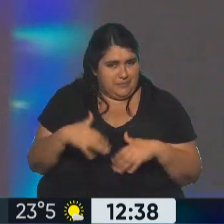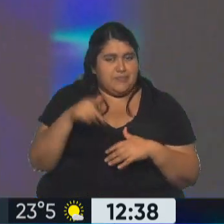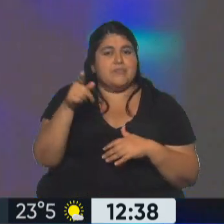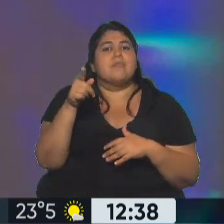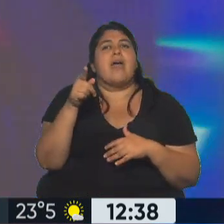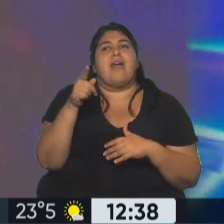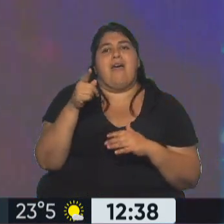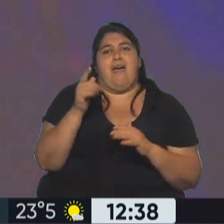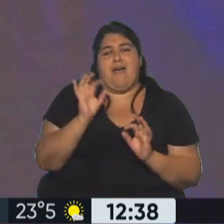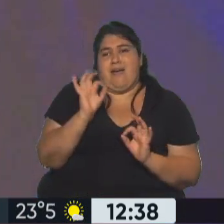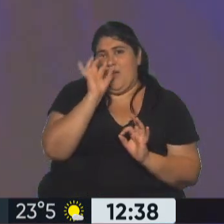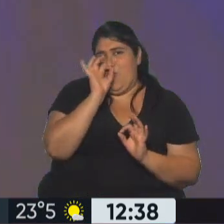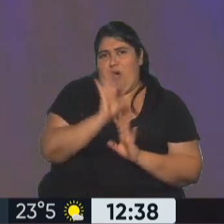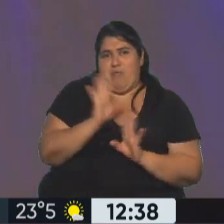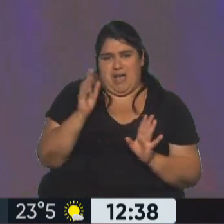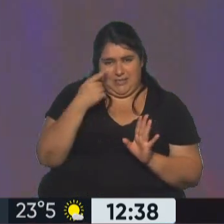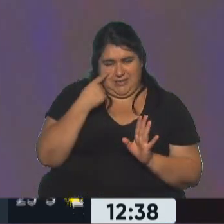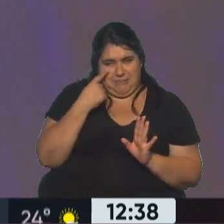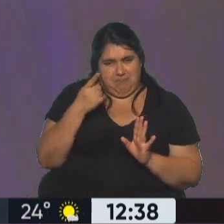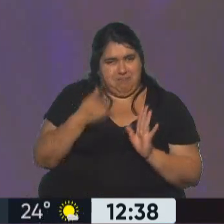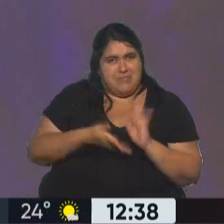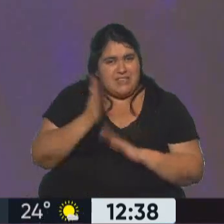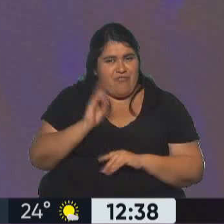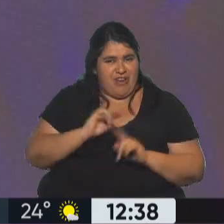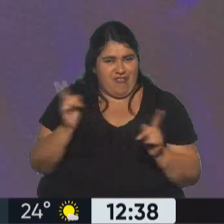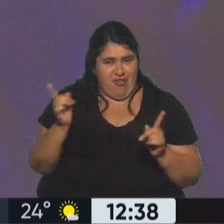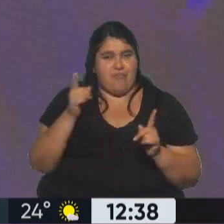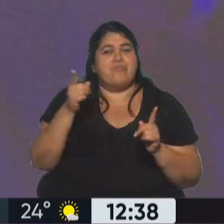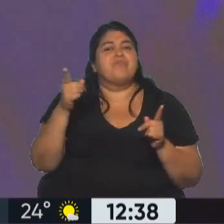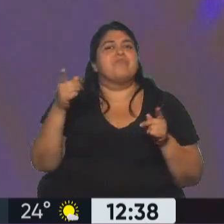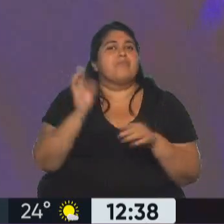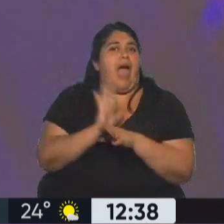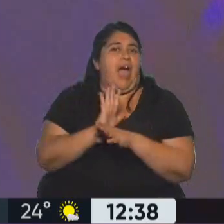irse nunca más de Juan Rodó. Estuvimos hablando con Juan Rodó, protagonista de Drácula.